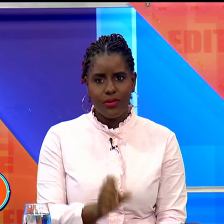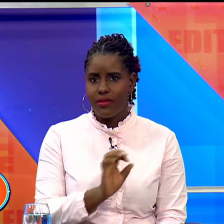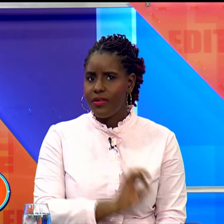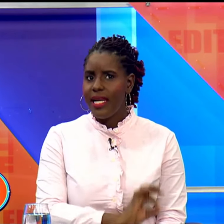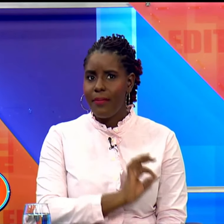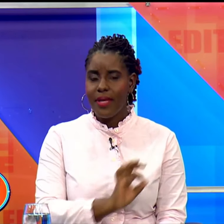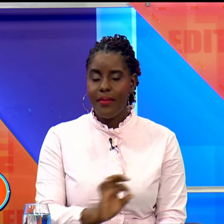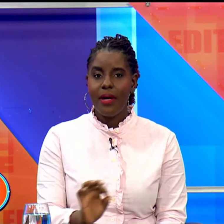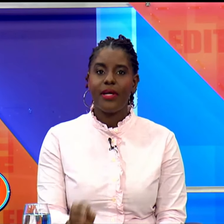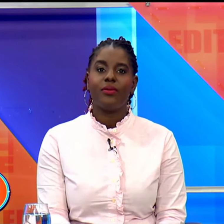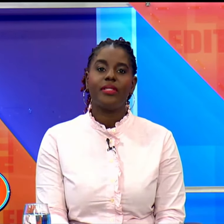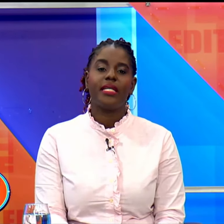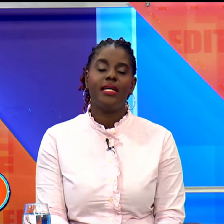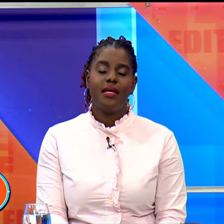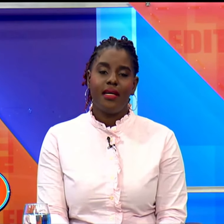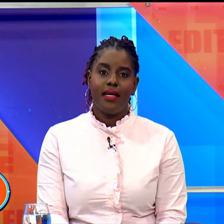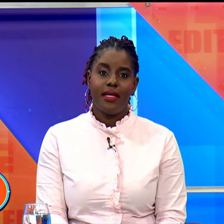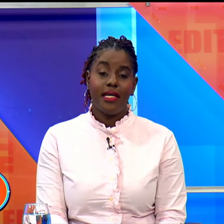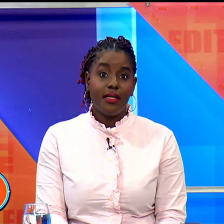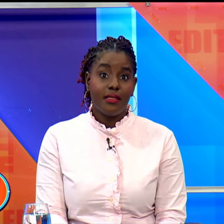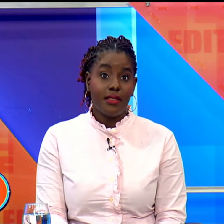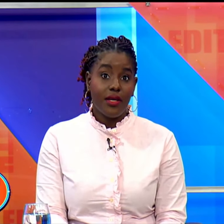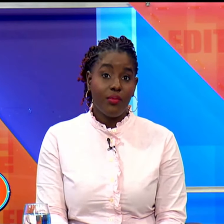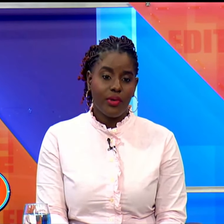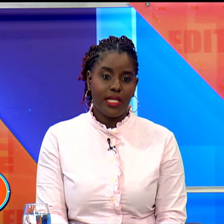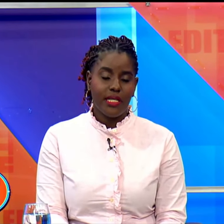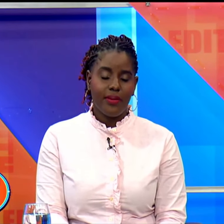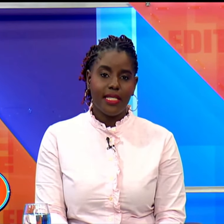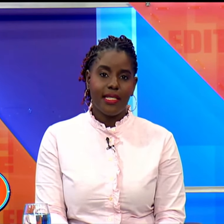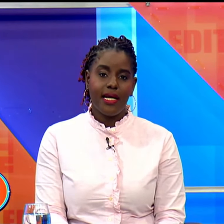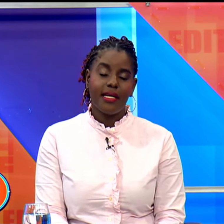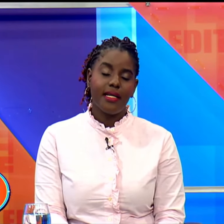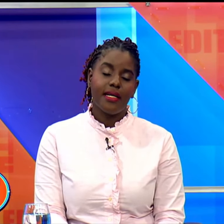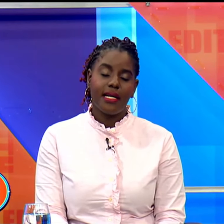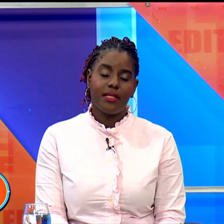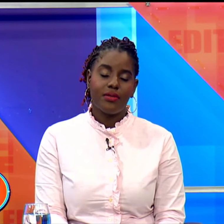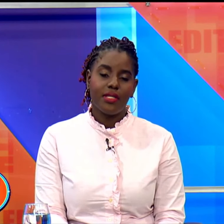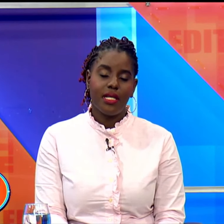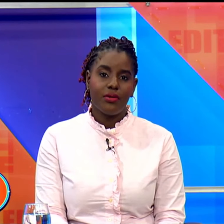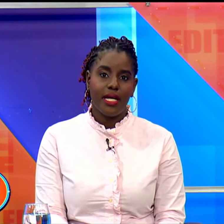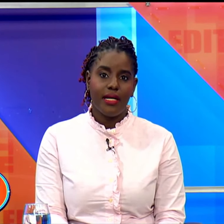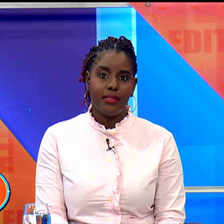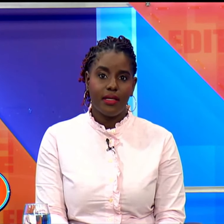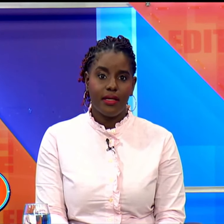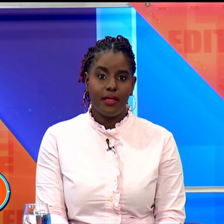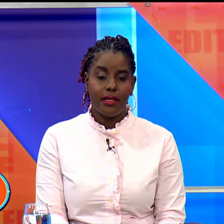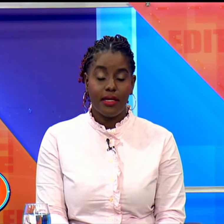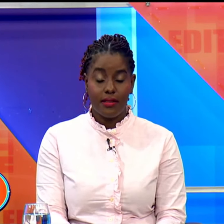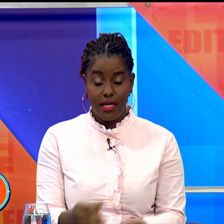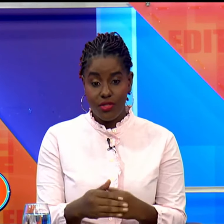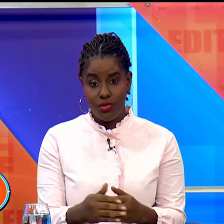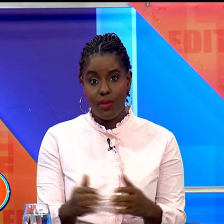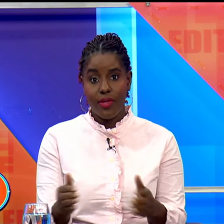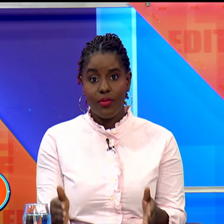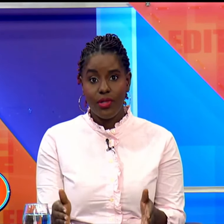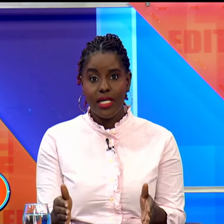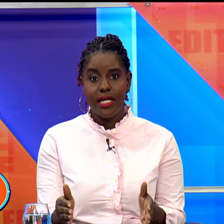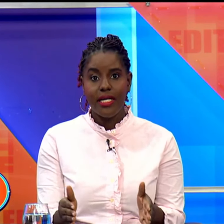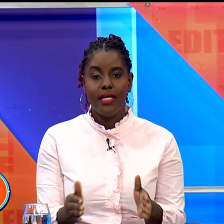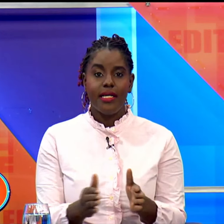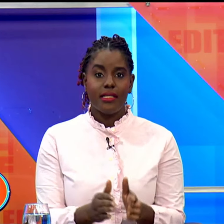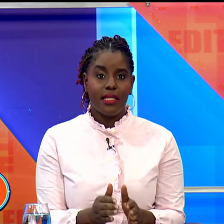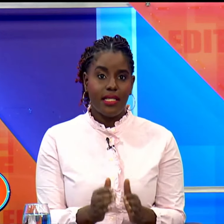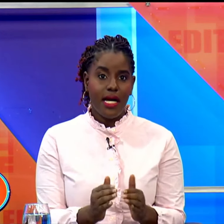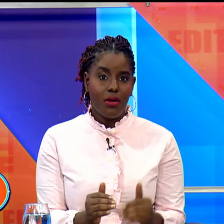misma pregunta. Fue la misma pregunta que les hicieron, porque el debate de Ángel en el caso senatorial se hizo el mismo